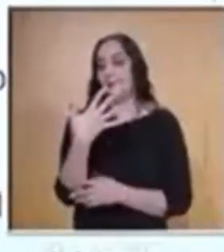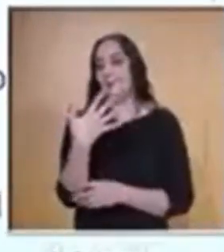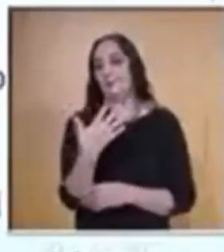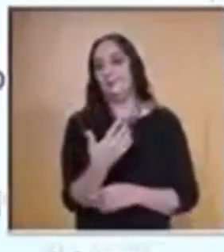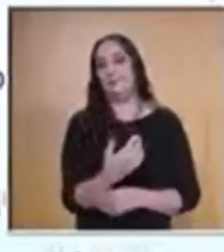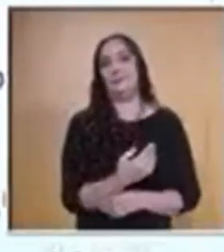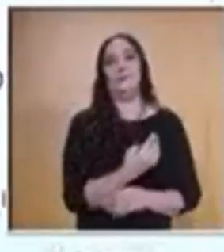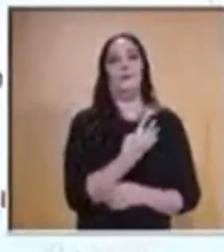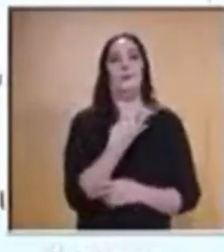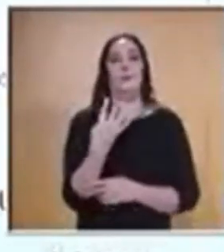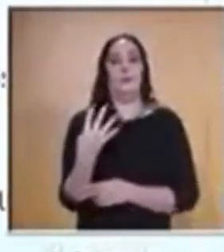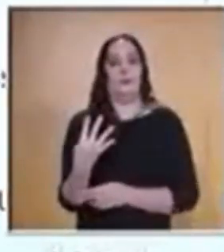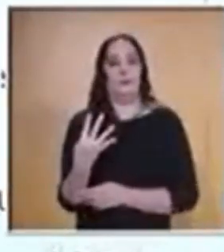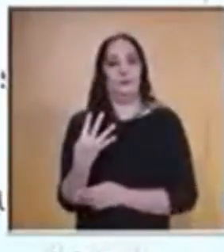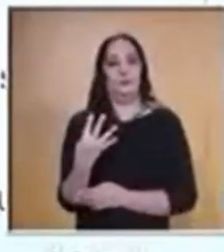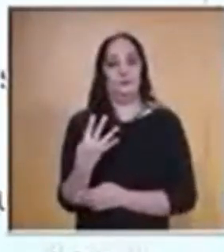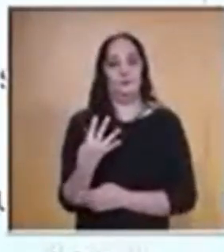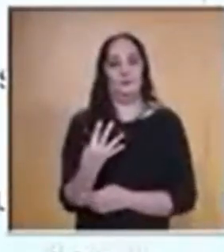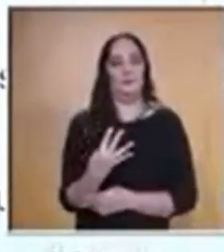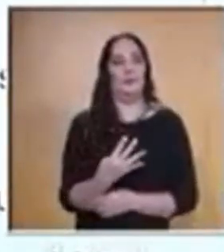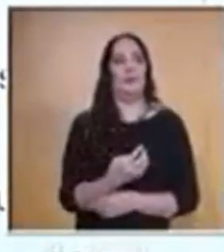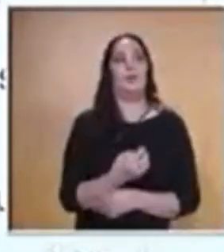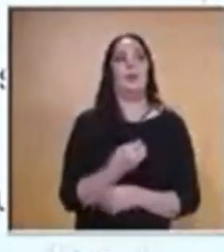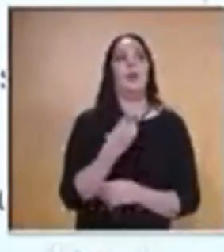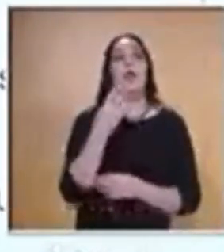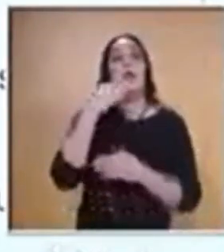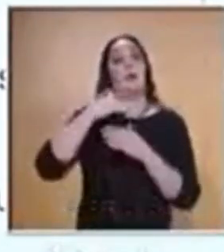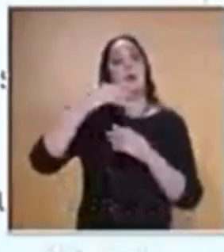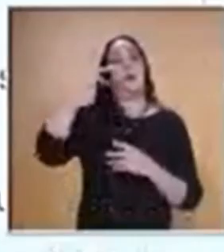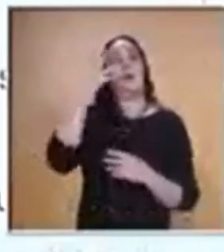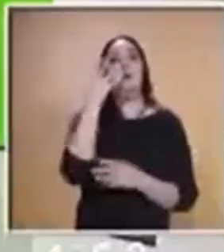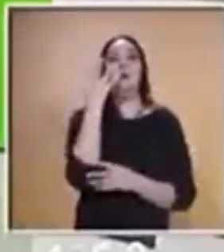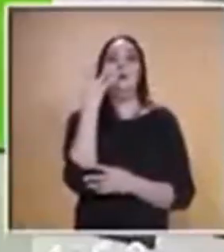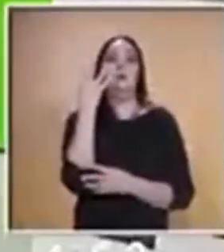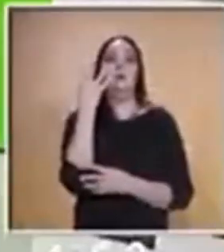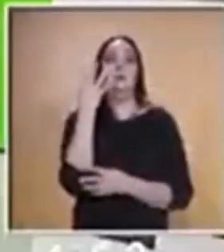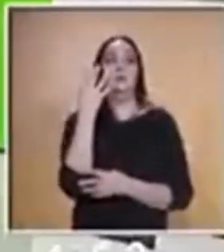5, 4 y ahora arriba. 4,